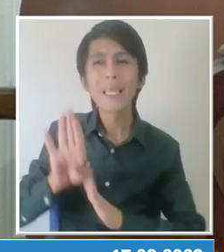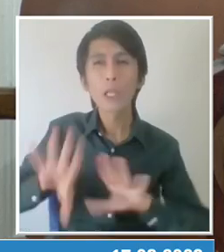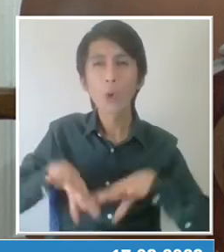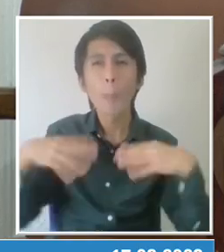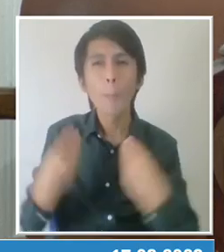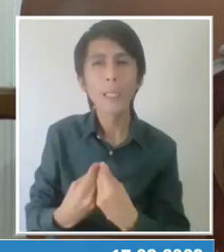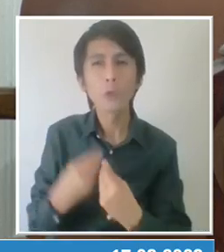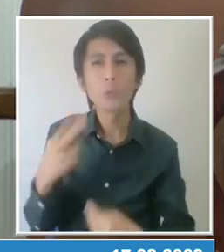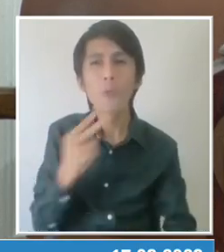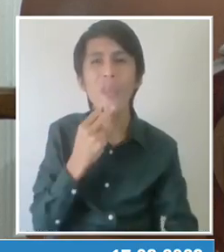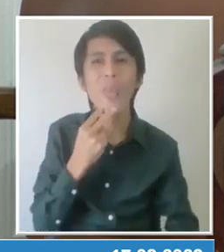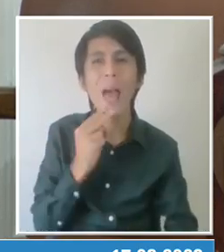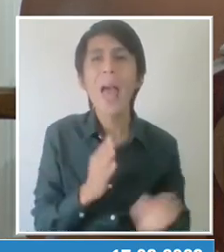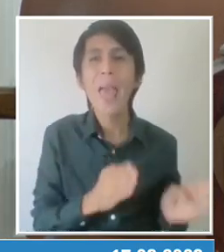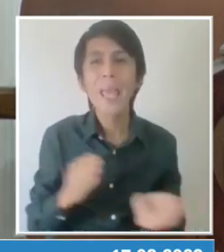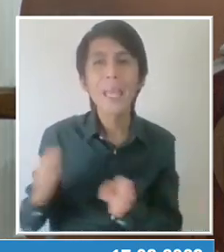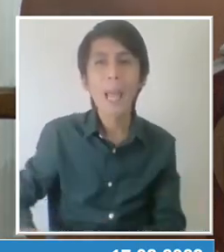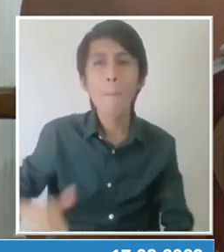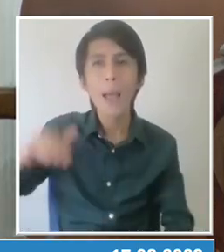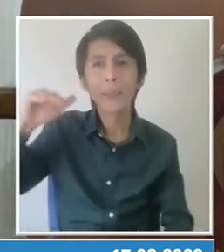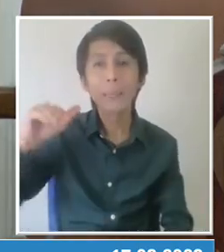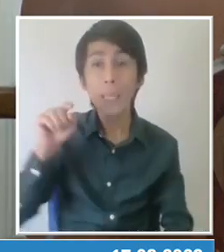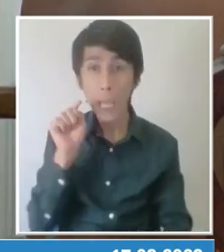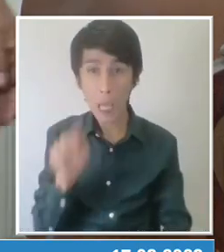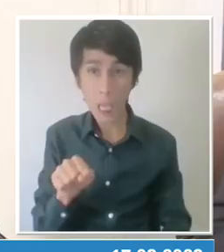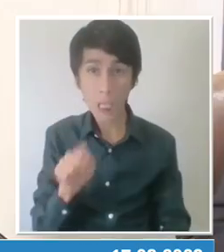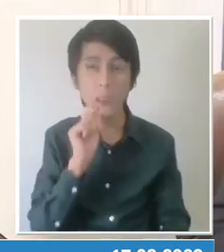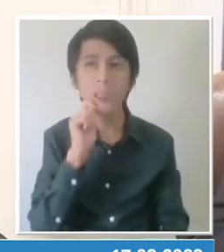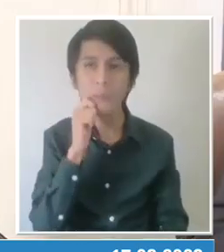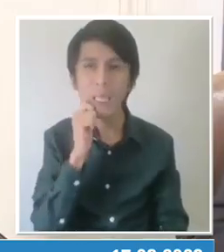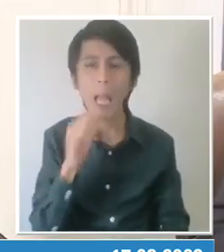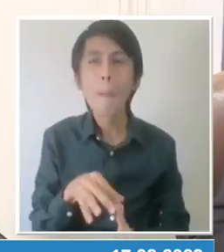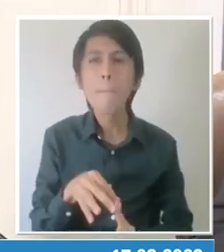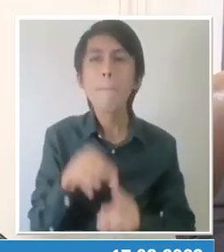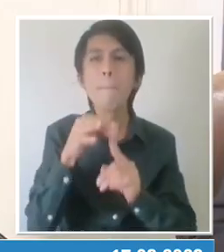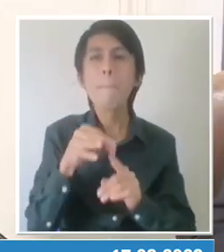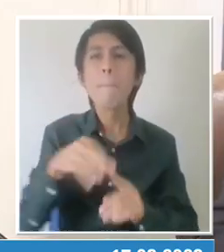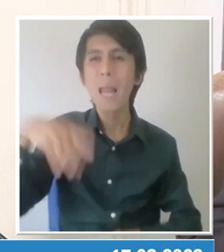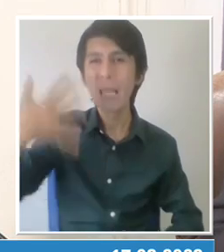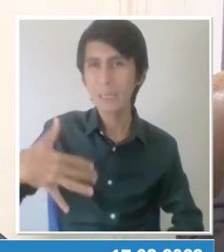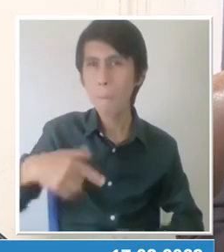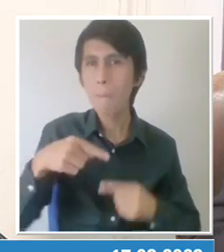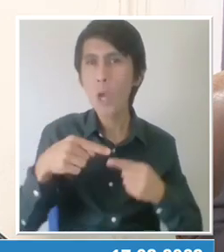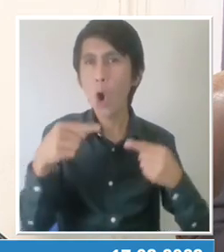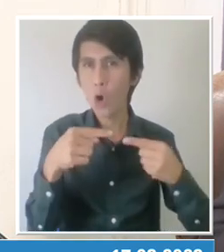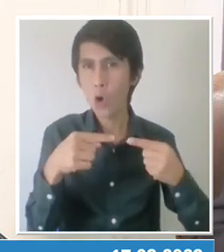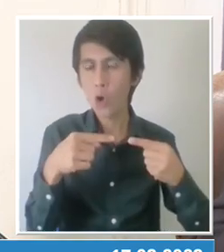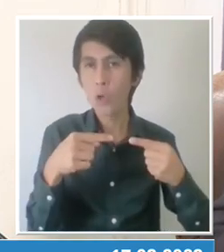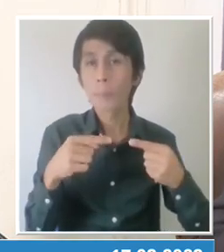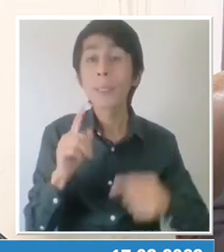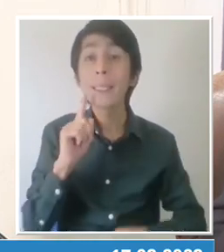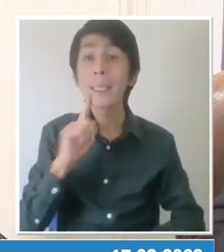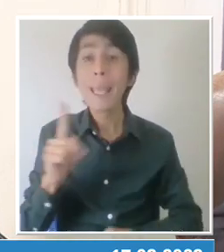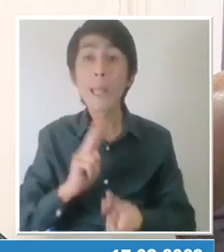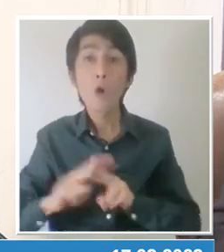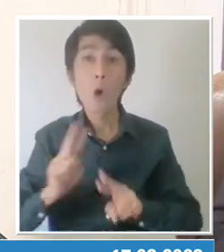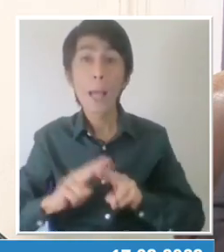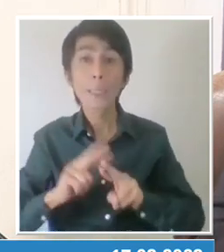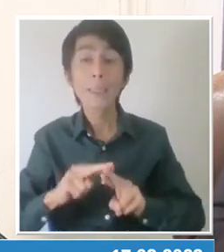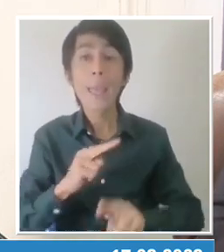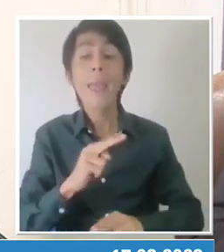vida. Ese es un principio. Ese es el legislador que tiene que irlo examinando,